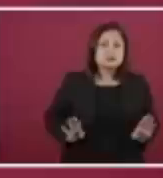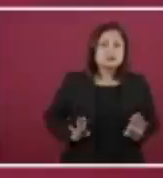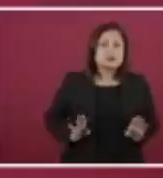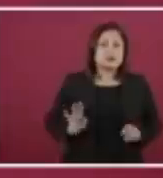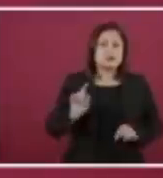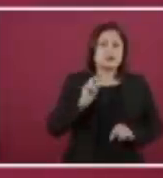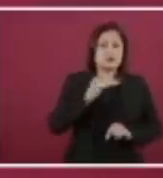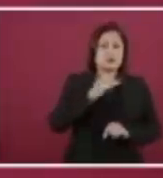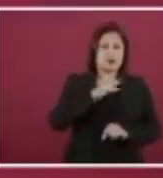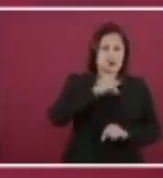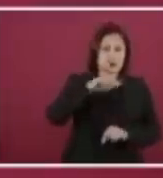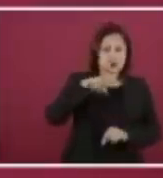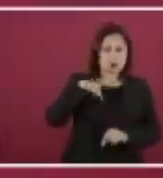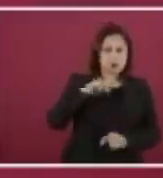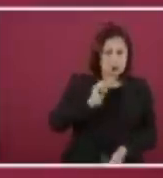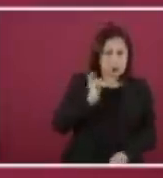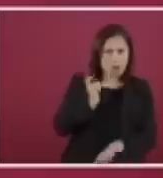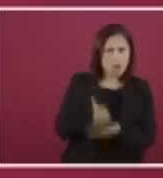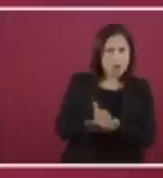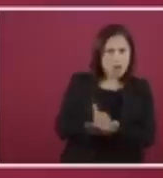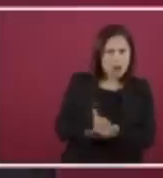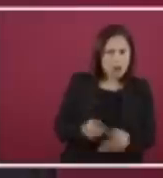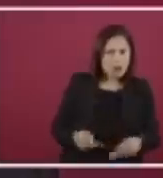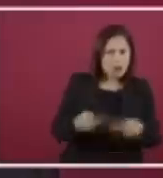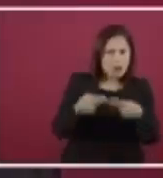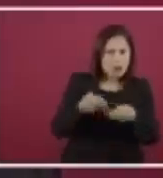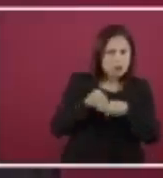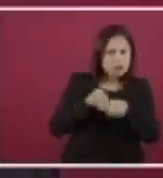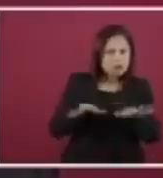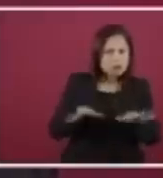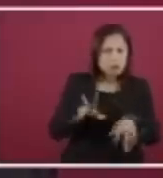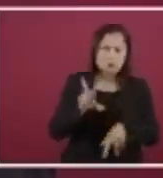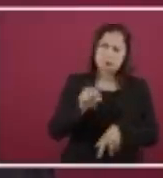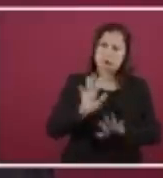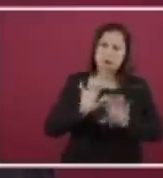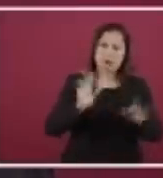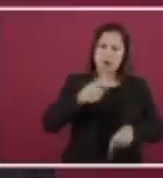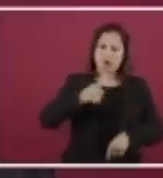nosotros. Yo nunca he pagado